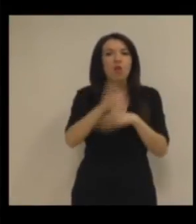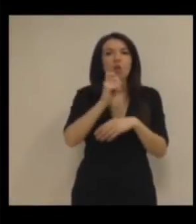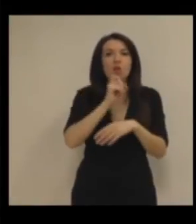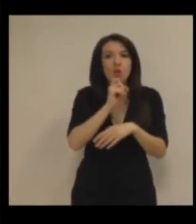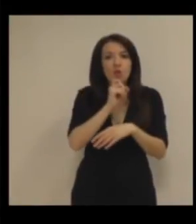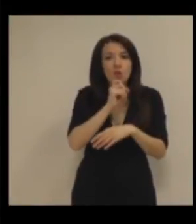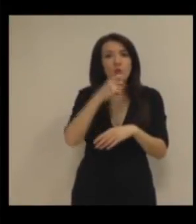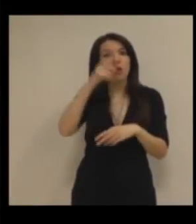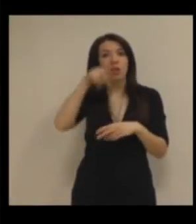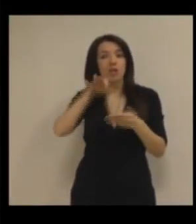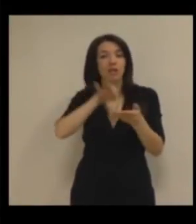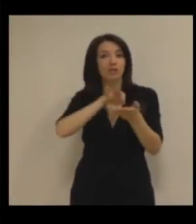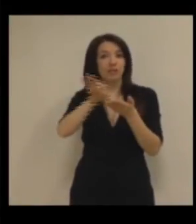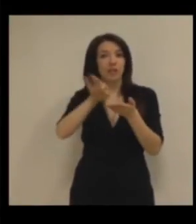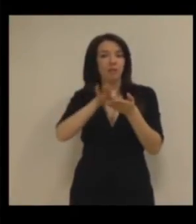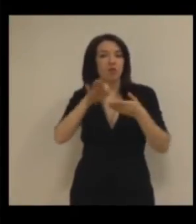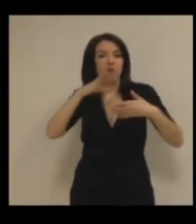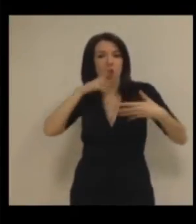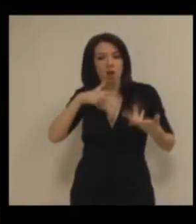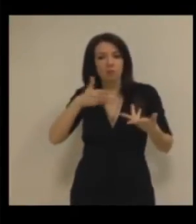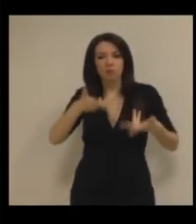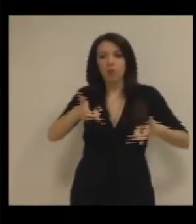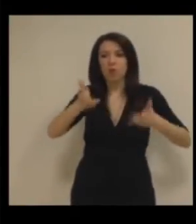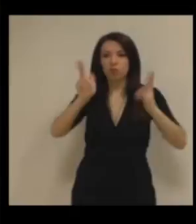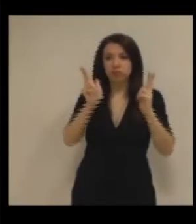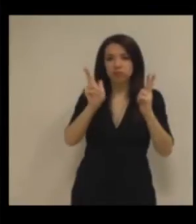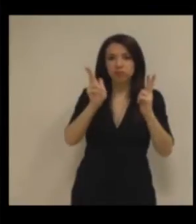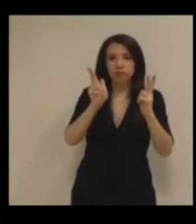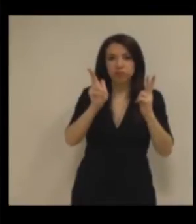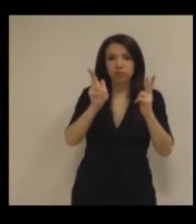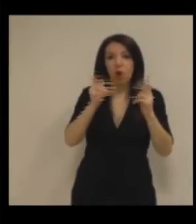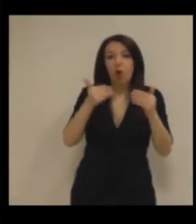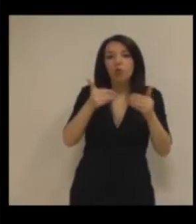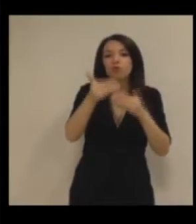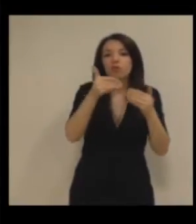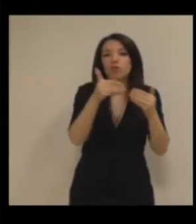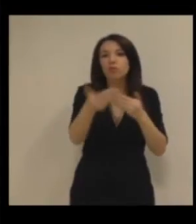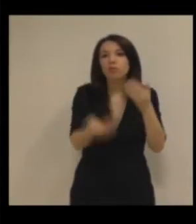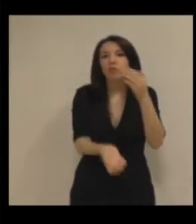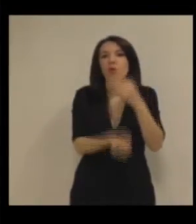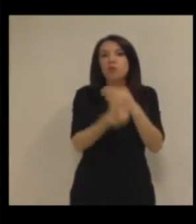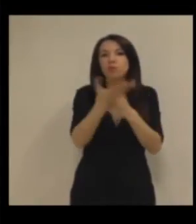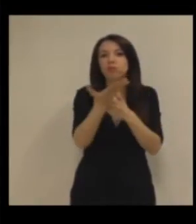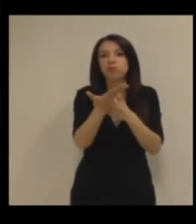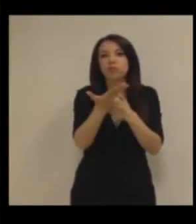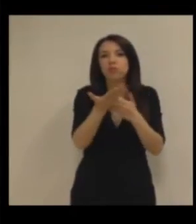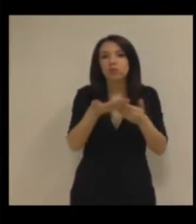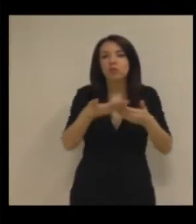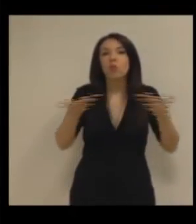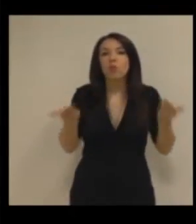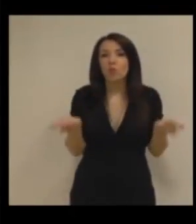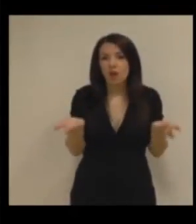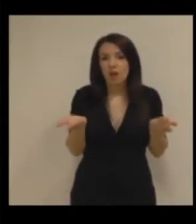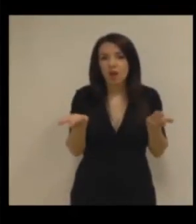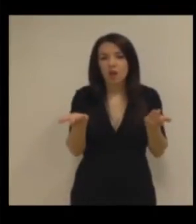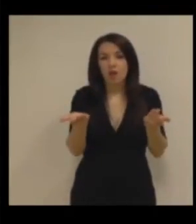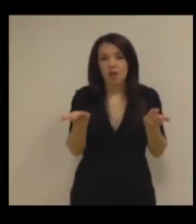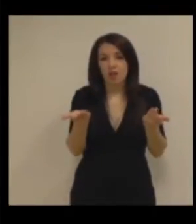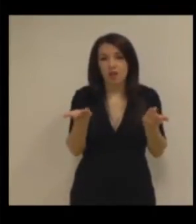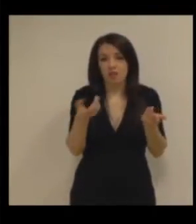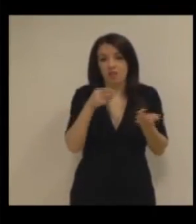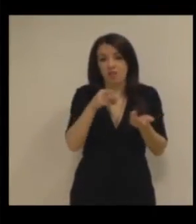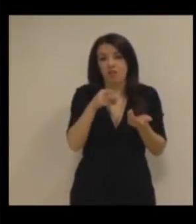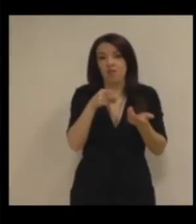servicios están ahora mismo a disposición y cuáles van a seguir, van a entrar posteriormente